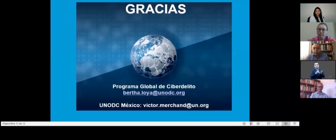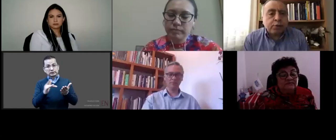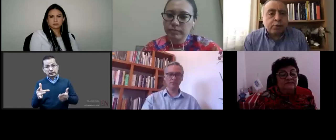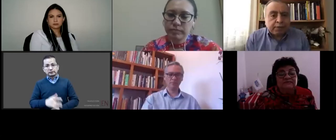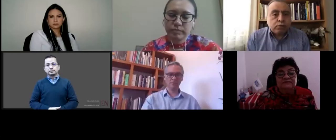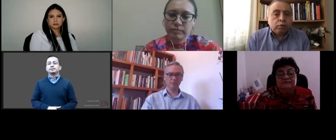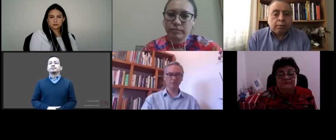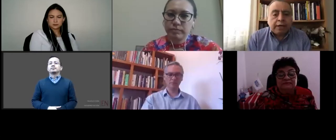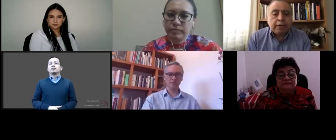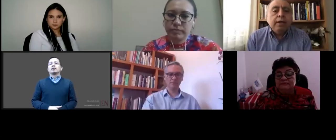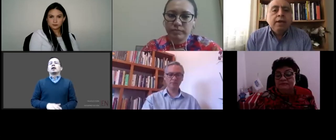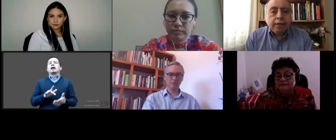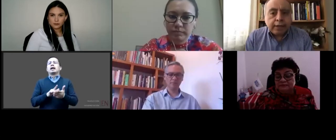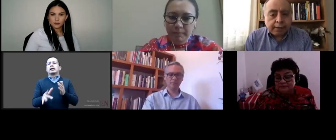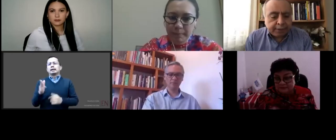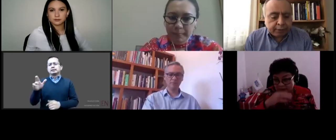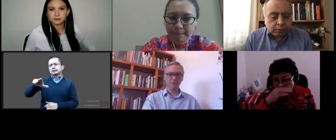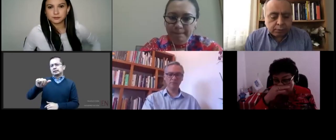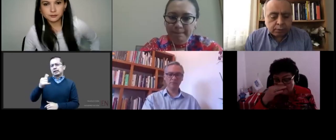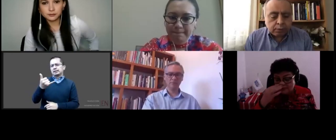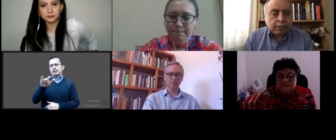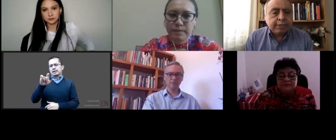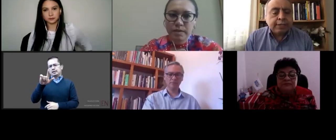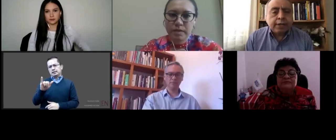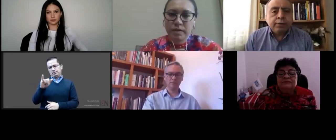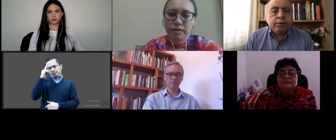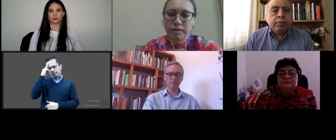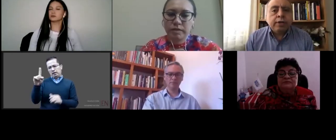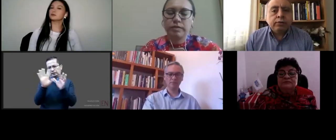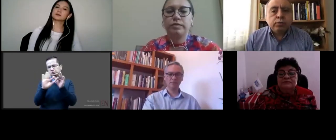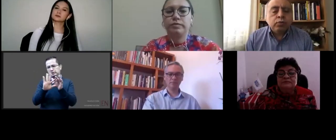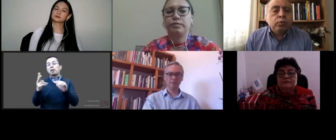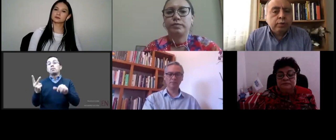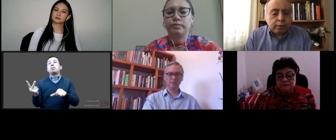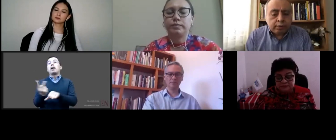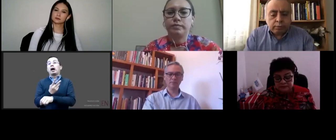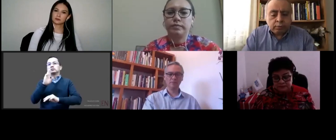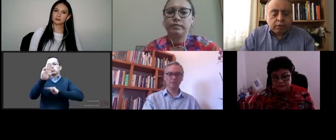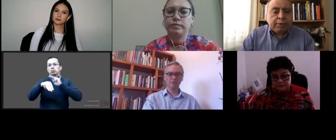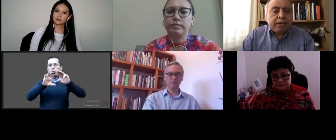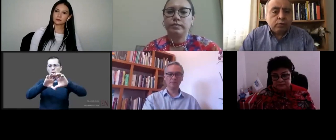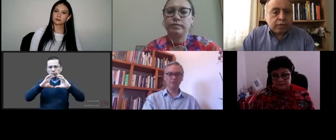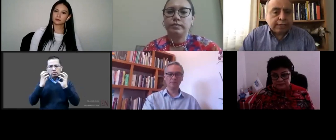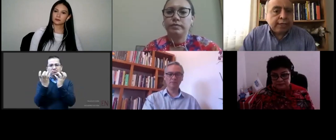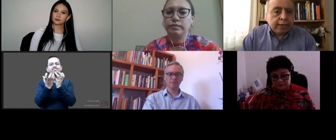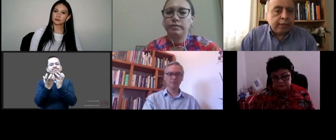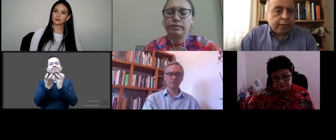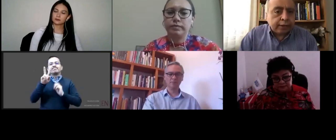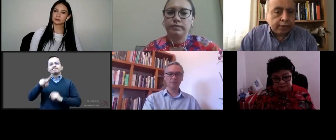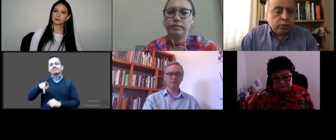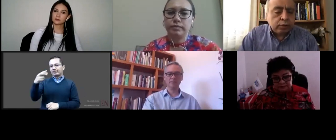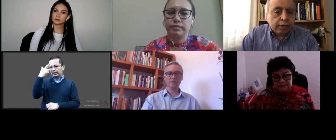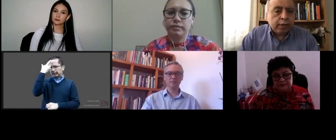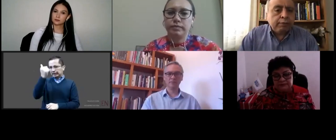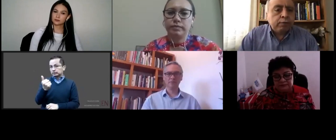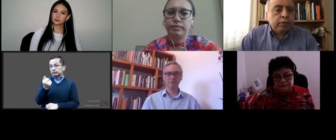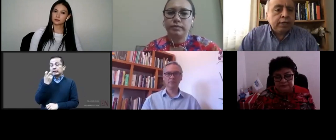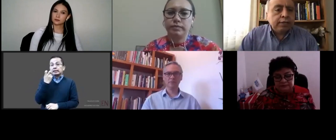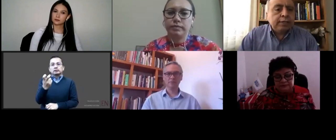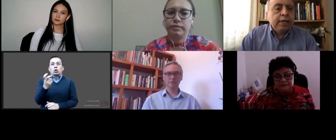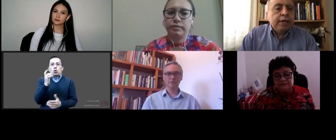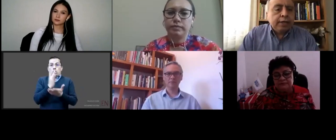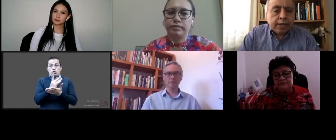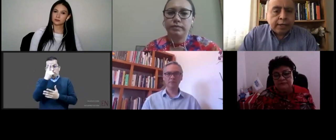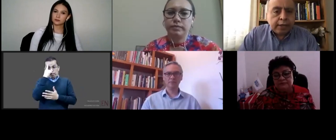esta aproximación global. Claramente, como lo has destacado, esto es un tema que nos trasciende. El Internet no tiene